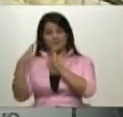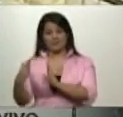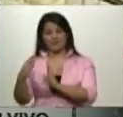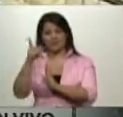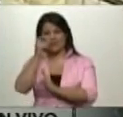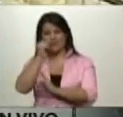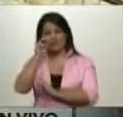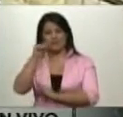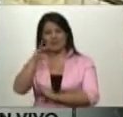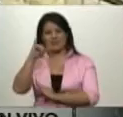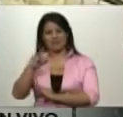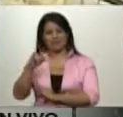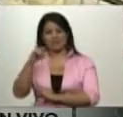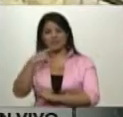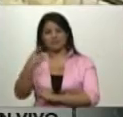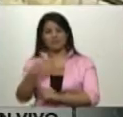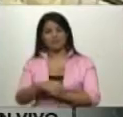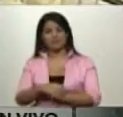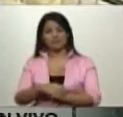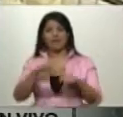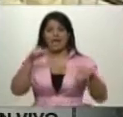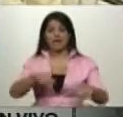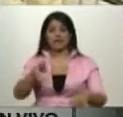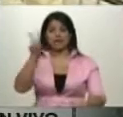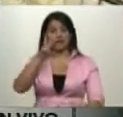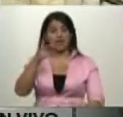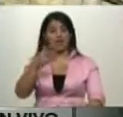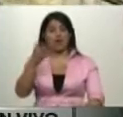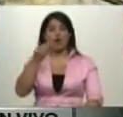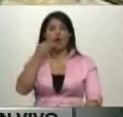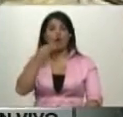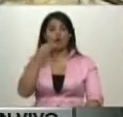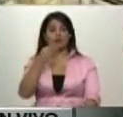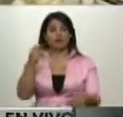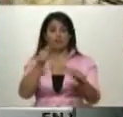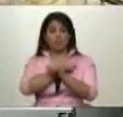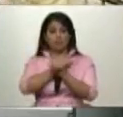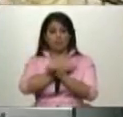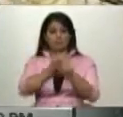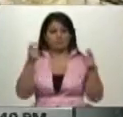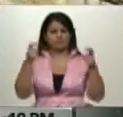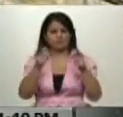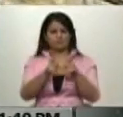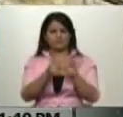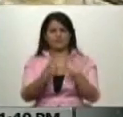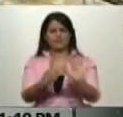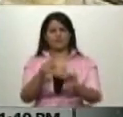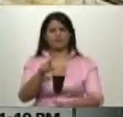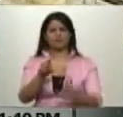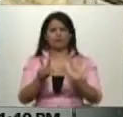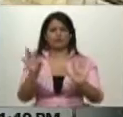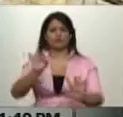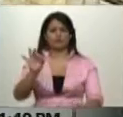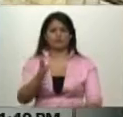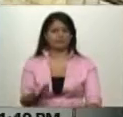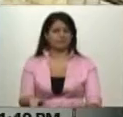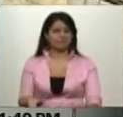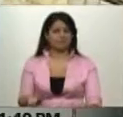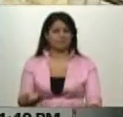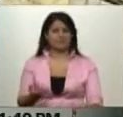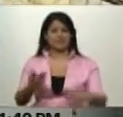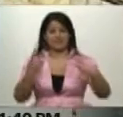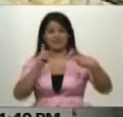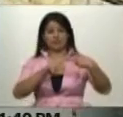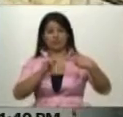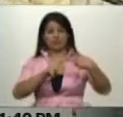Maduro, el índice de desempleo del mes de octubre fue de 6,7%. El segundo más bajo